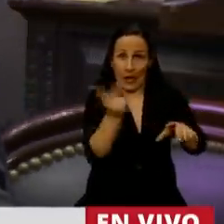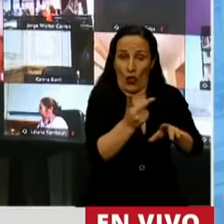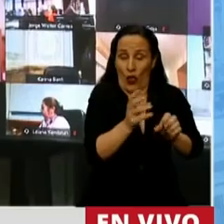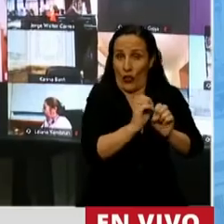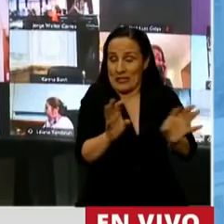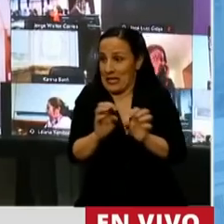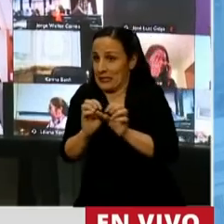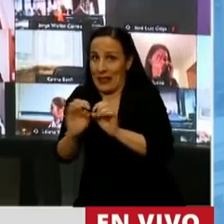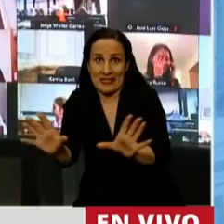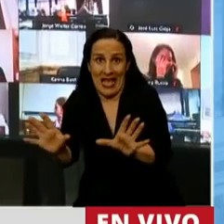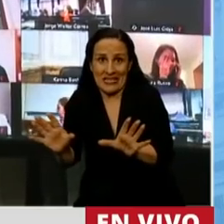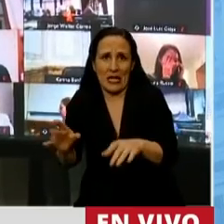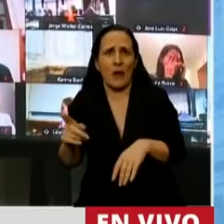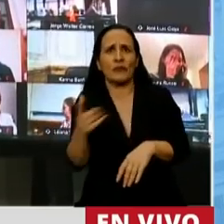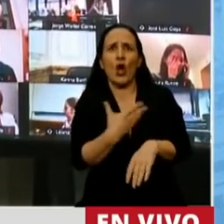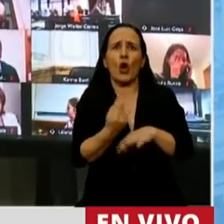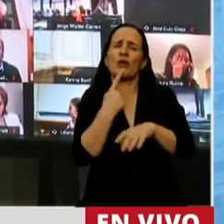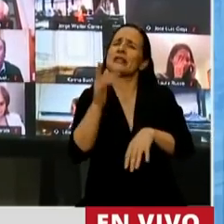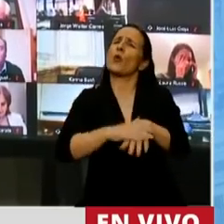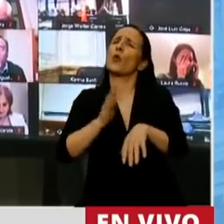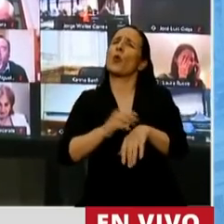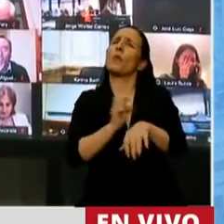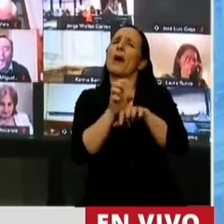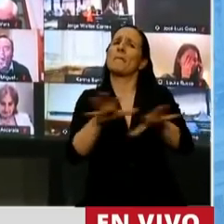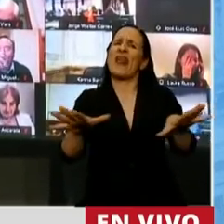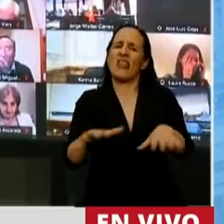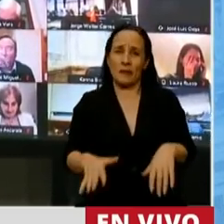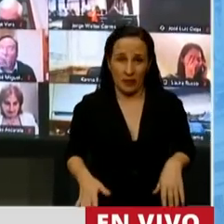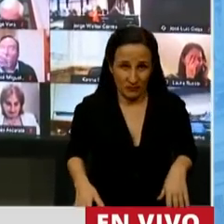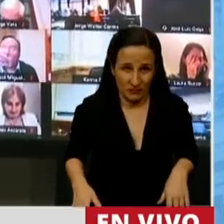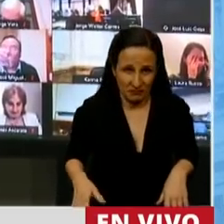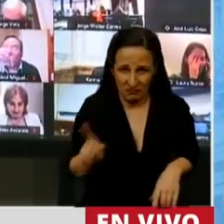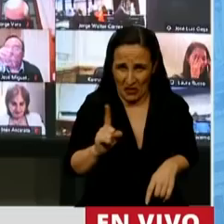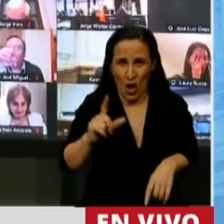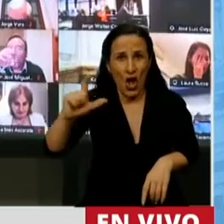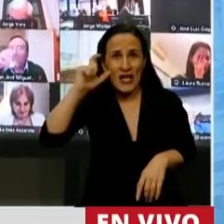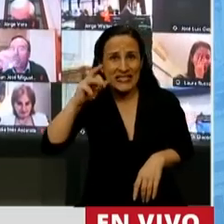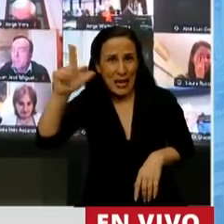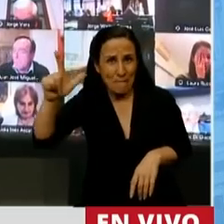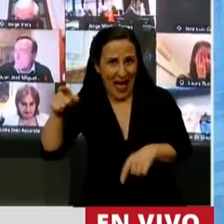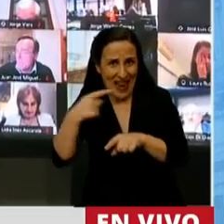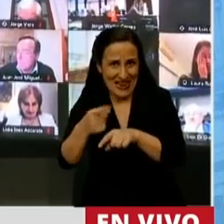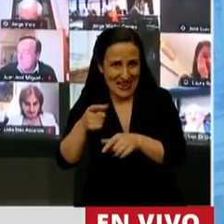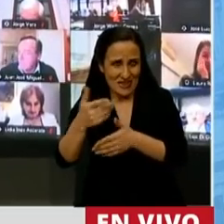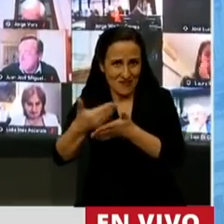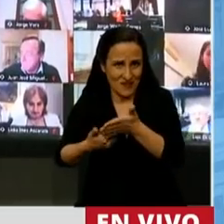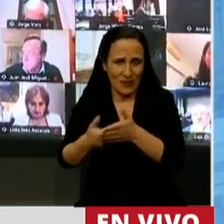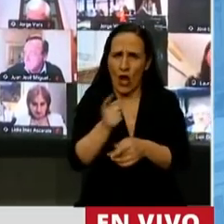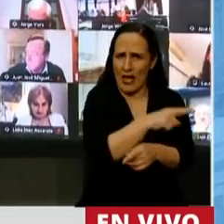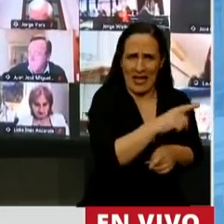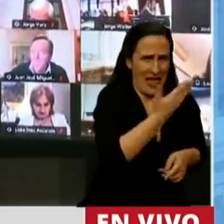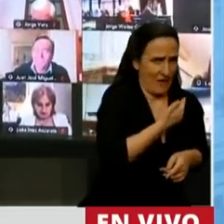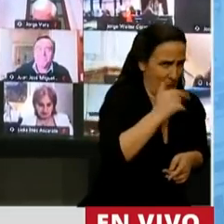fue la pandemia dice el gobierno no no fue la pandemia datos de la cepal no del fm y de la cepal